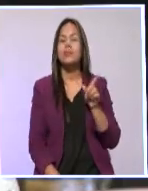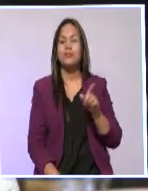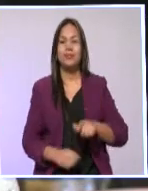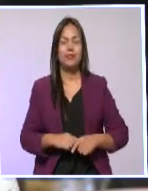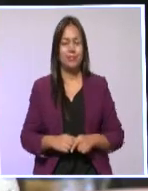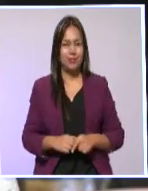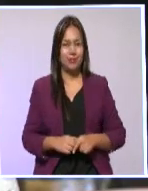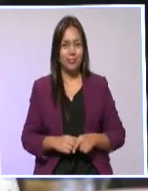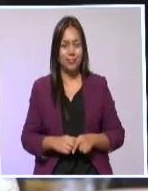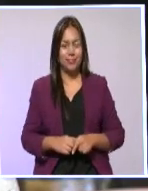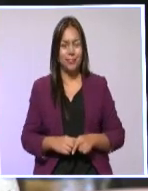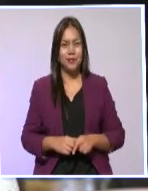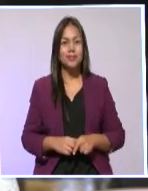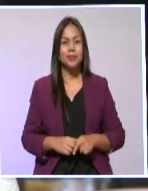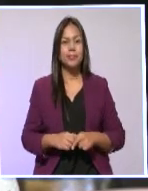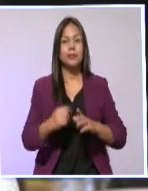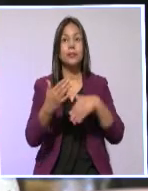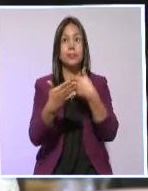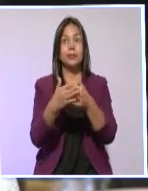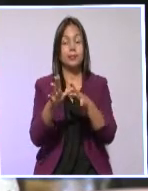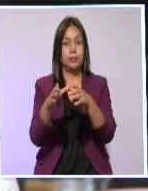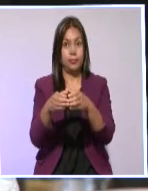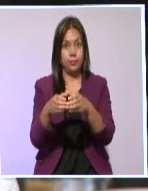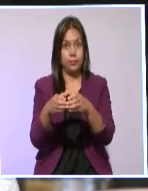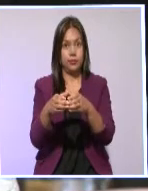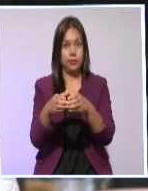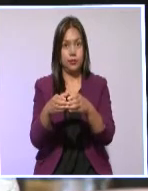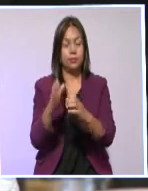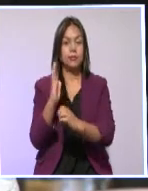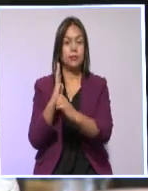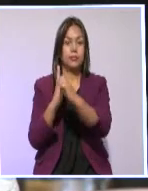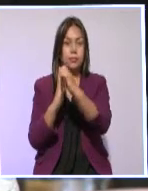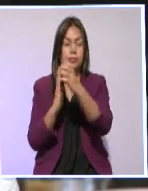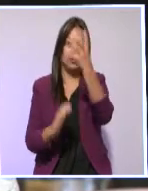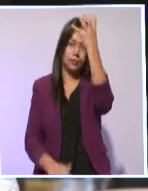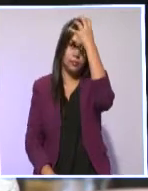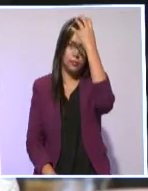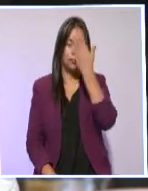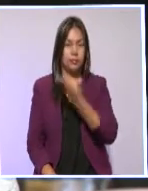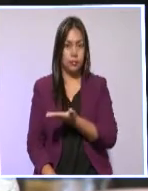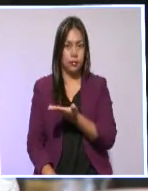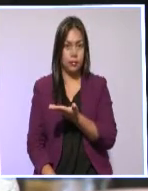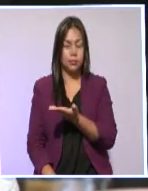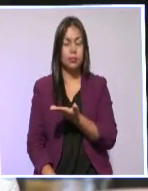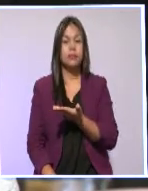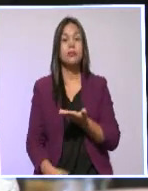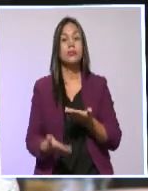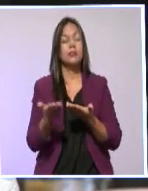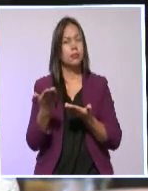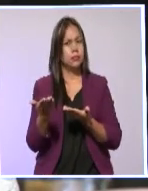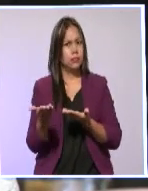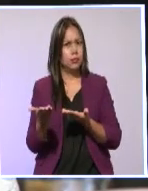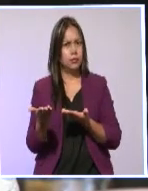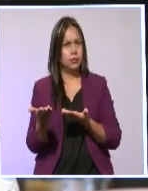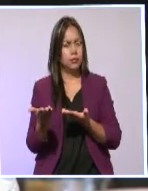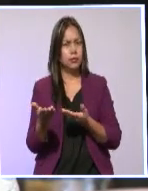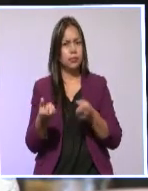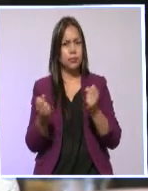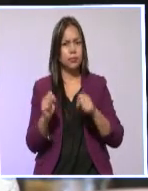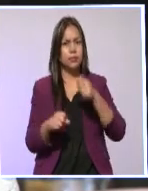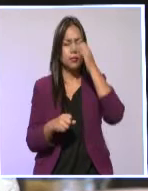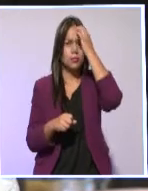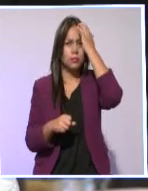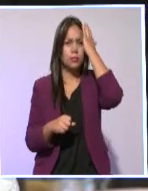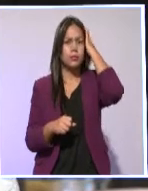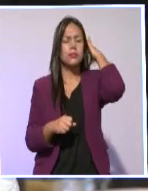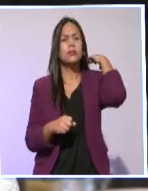esta comisión que solicite al Ministerio de Educación documentación respecto a los avances e implementación de los